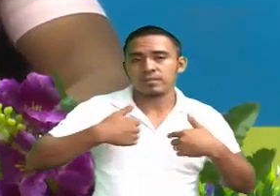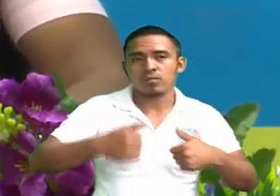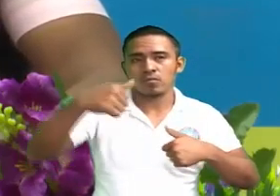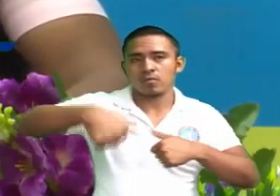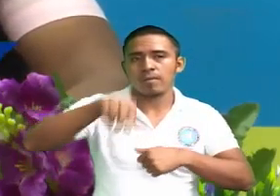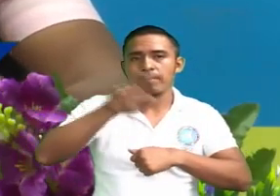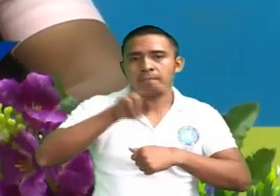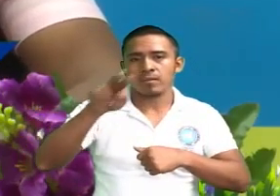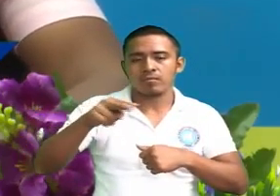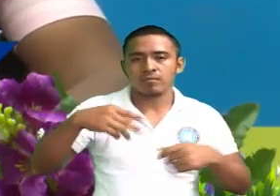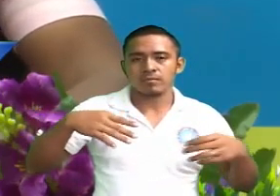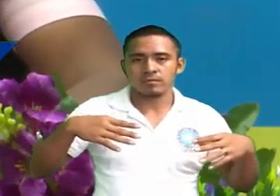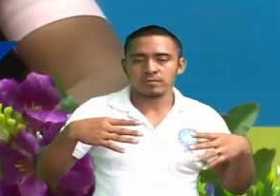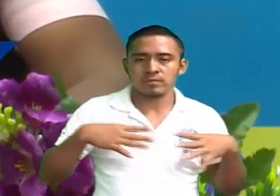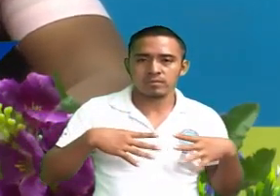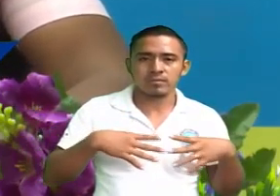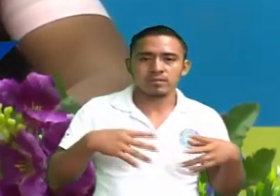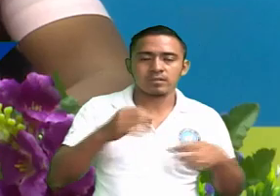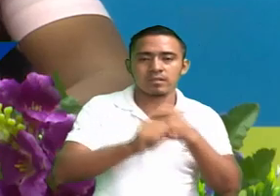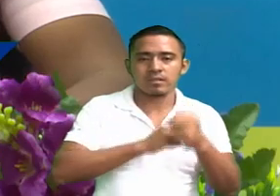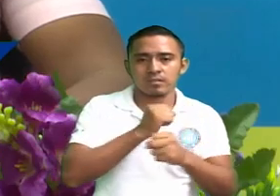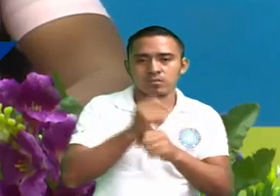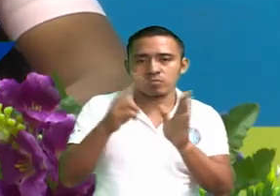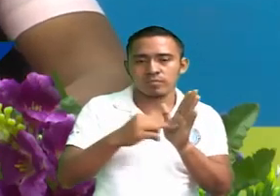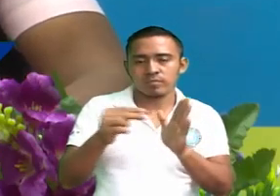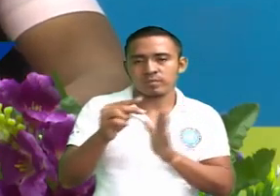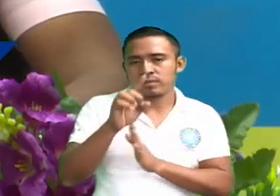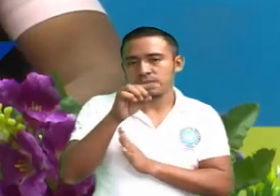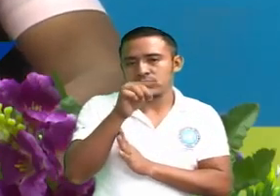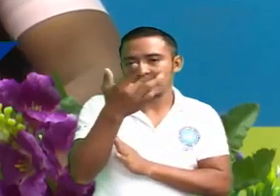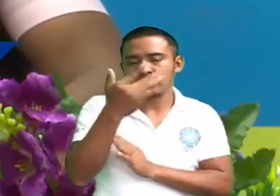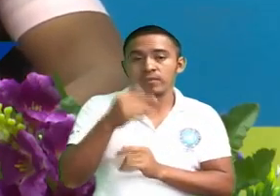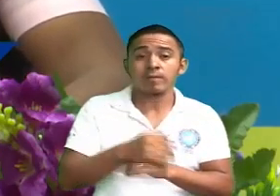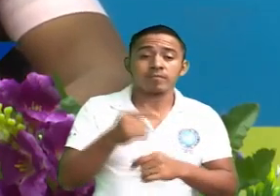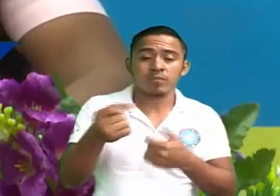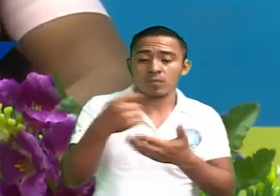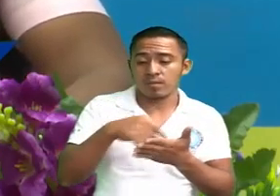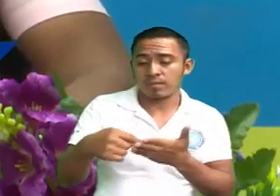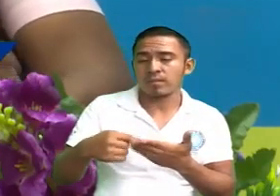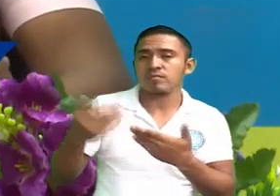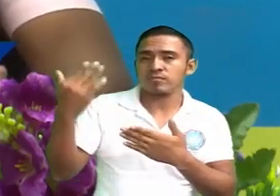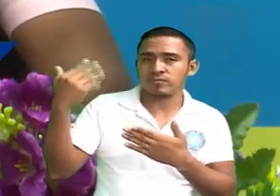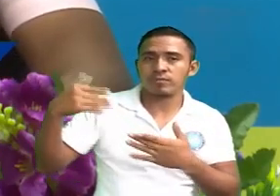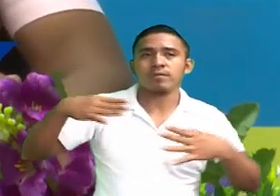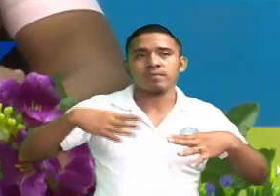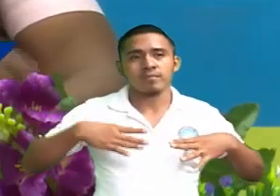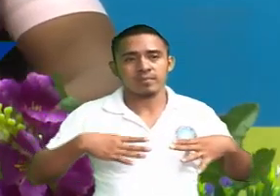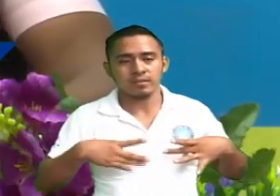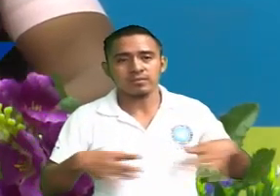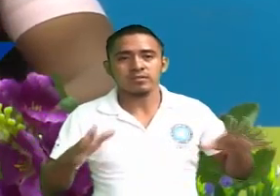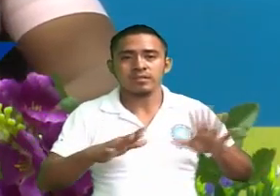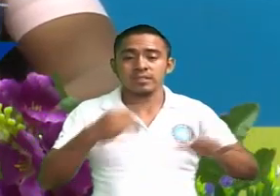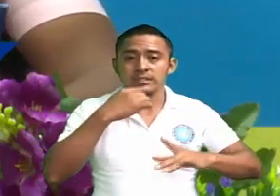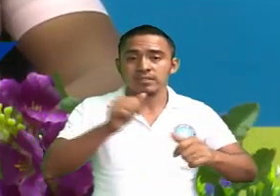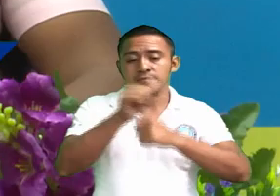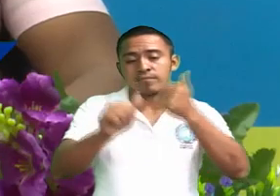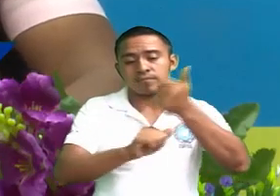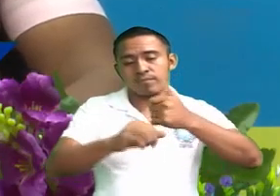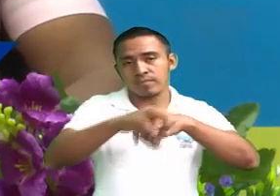año 2019, inicio de semana, luego de una semana de vacaciones, donde según la vicepresidenta de la